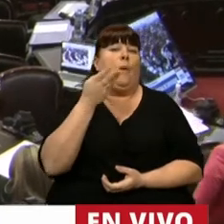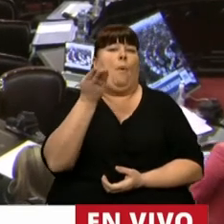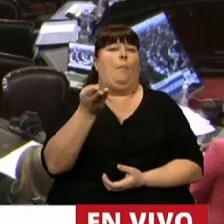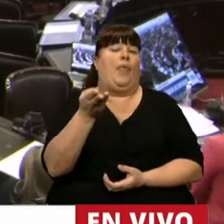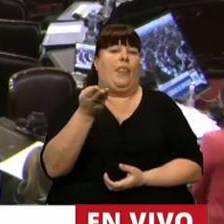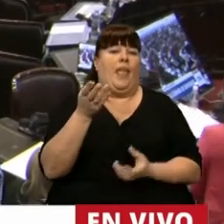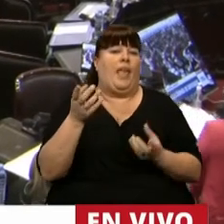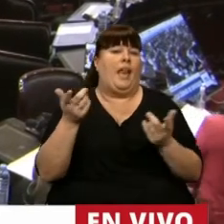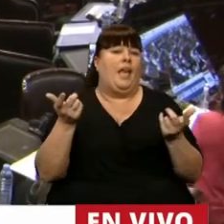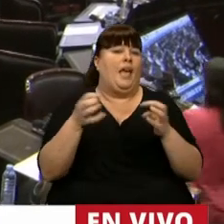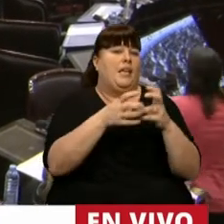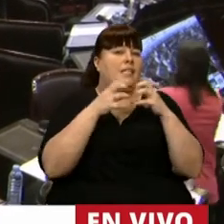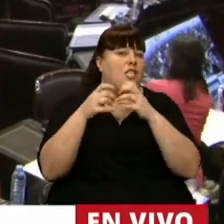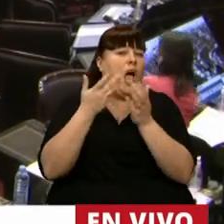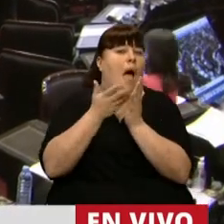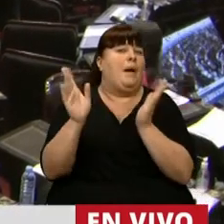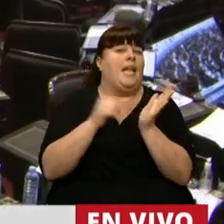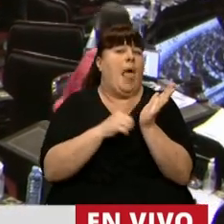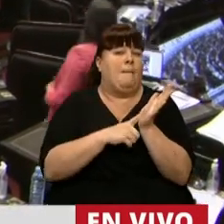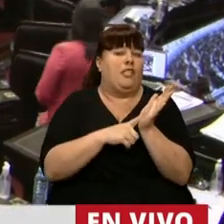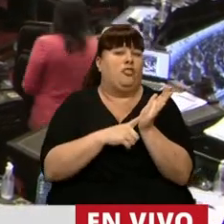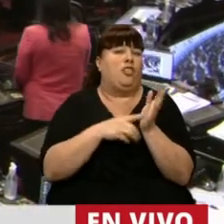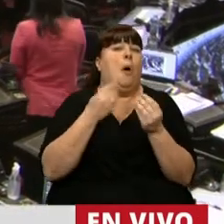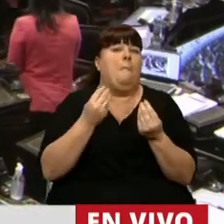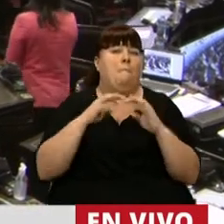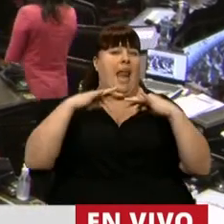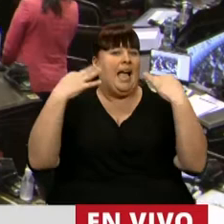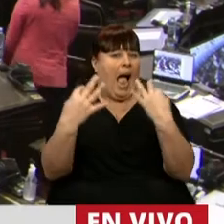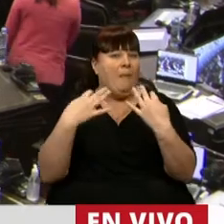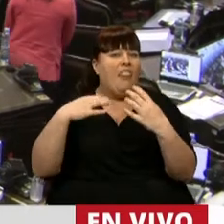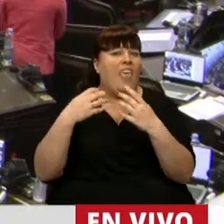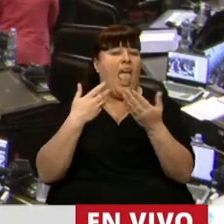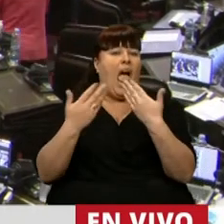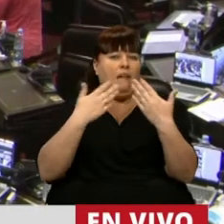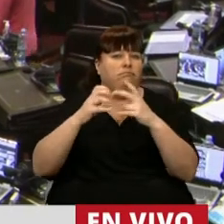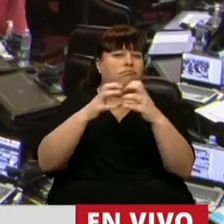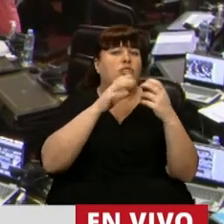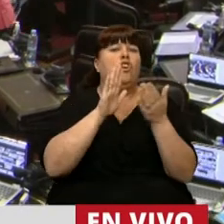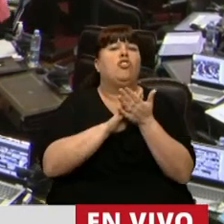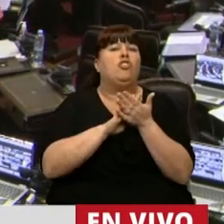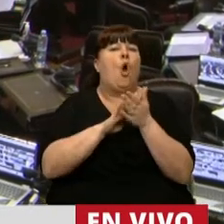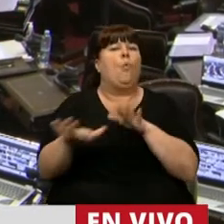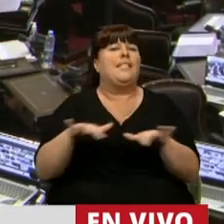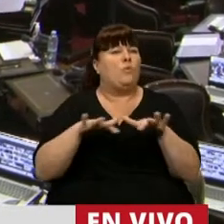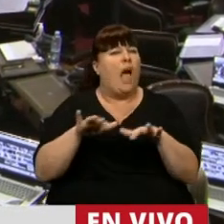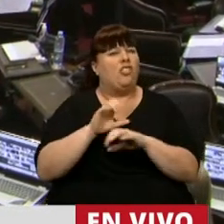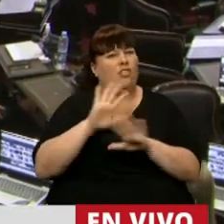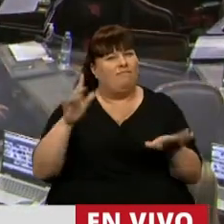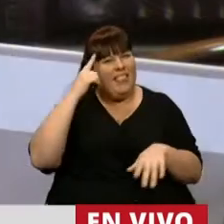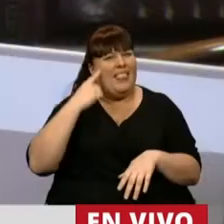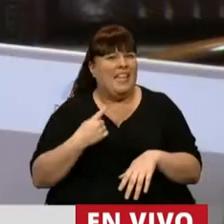el tratamiento, el apartamiento del reglamento para que la Cámara trate y se expida sobre una situación